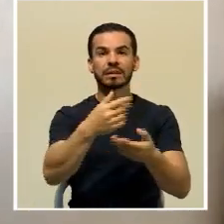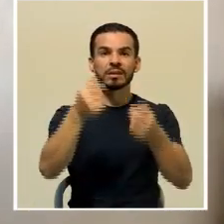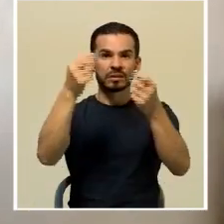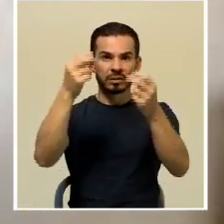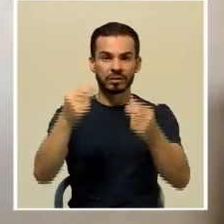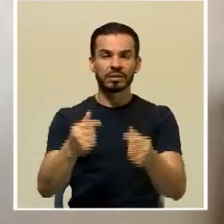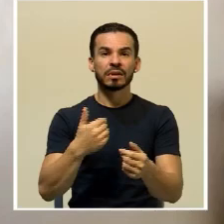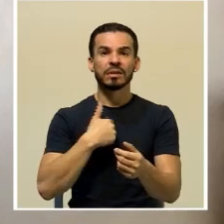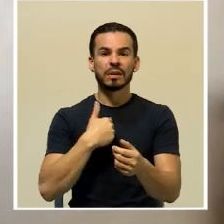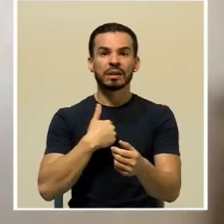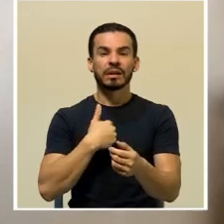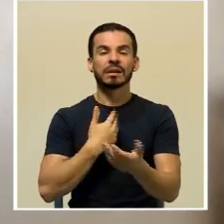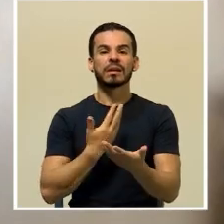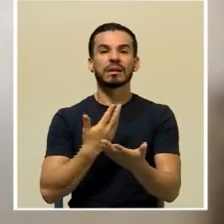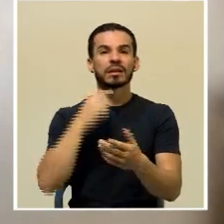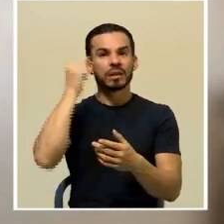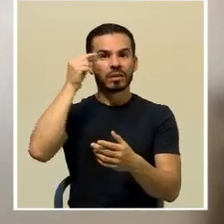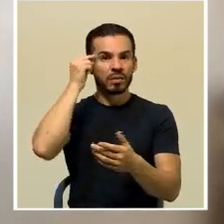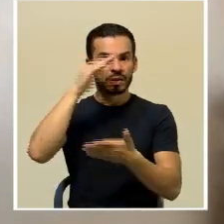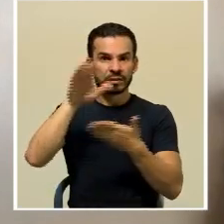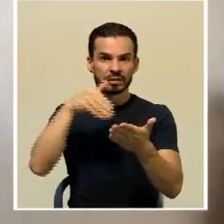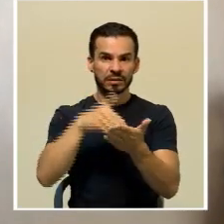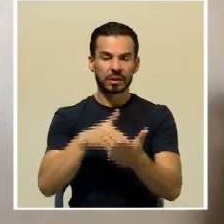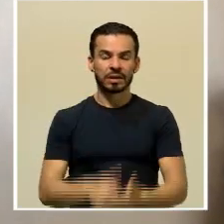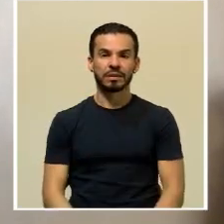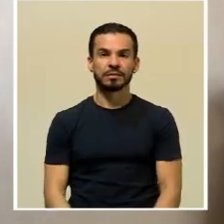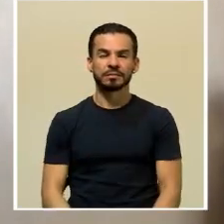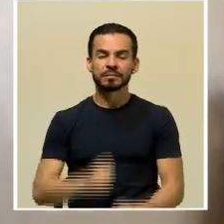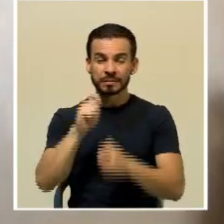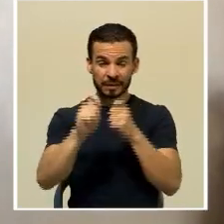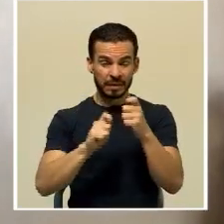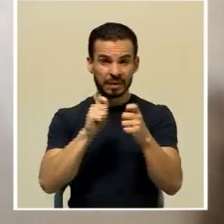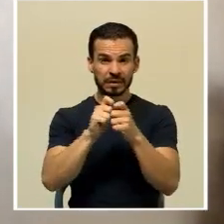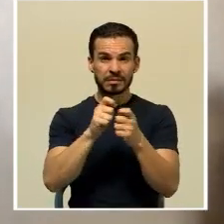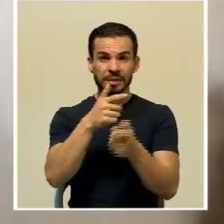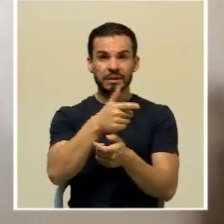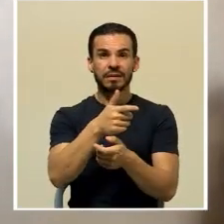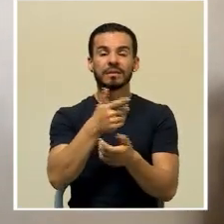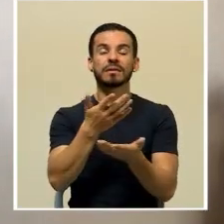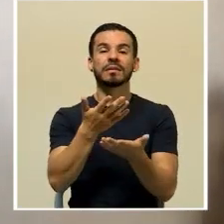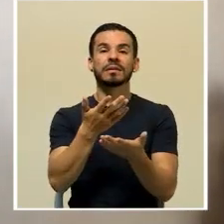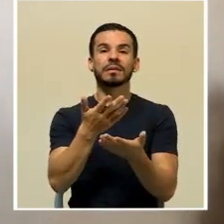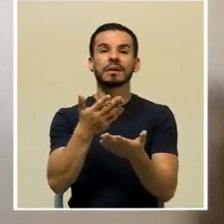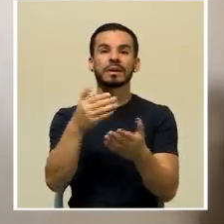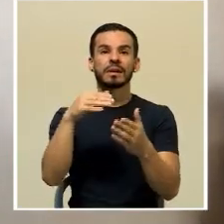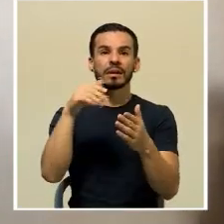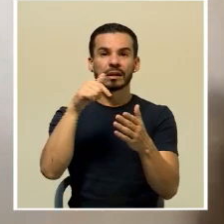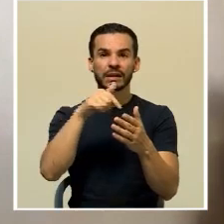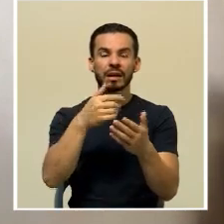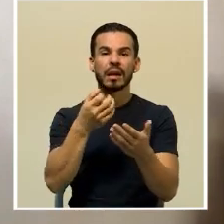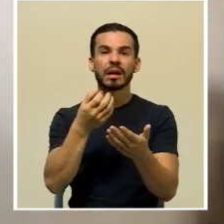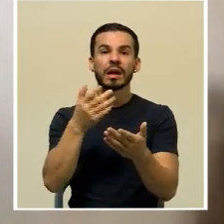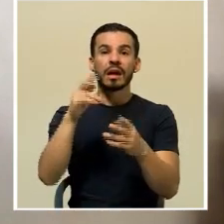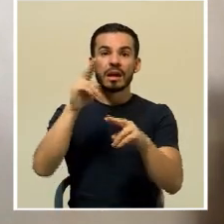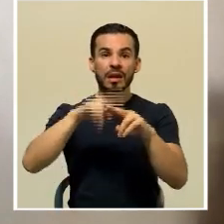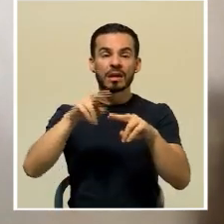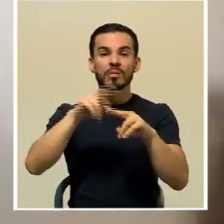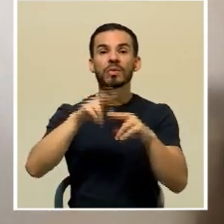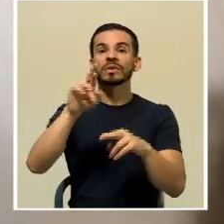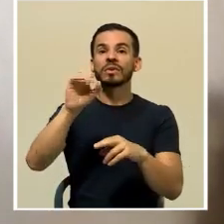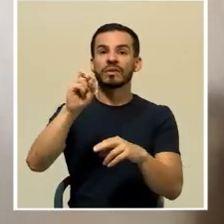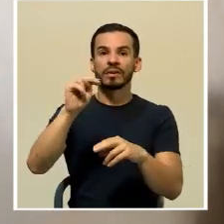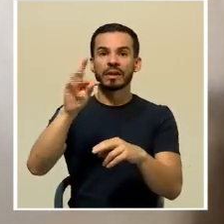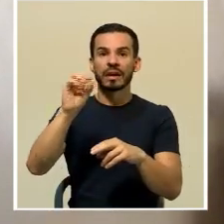tributarios que tiene el gobierno central. Concretamente, caen el impuesto sobre la